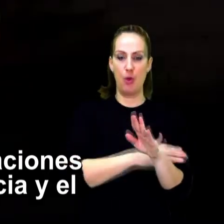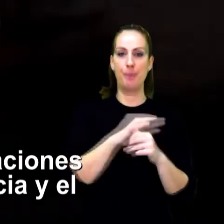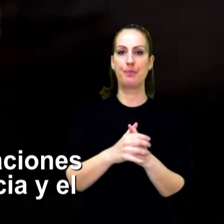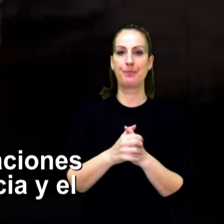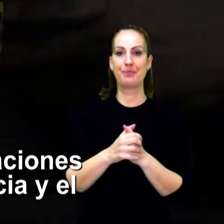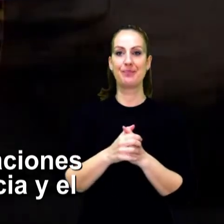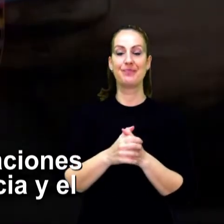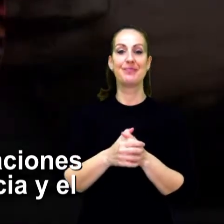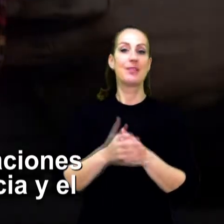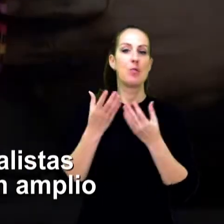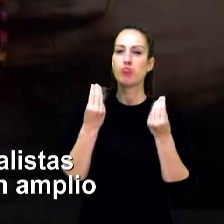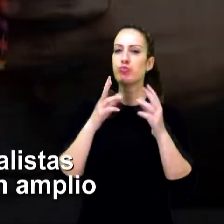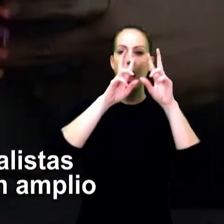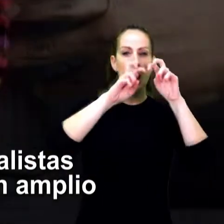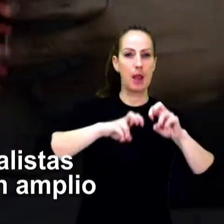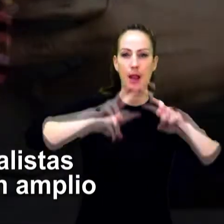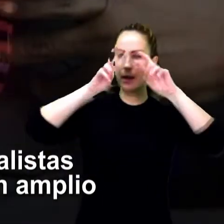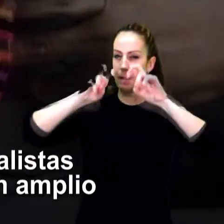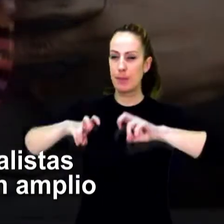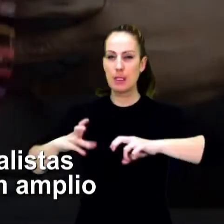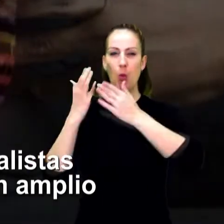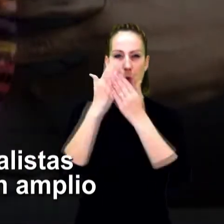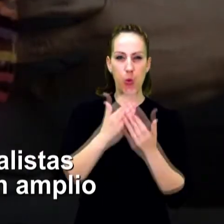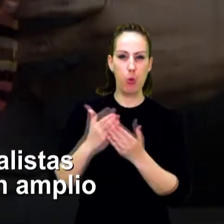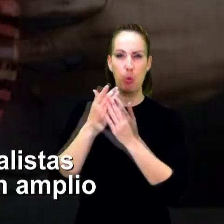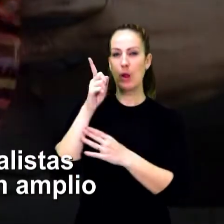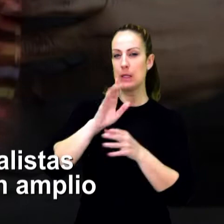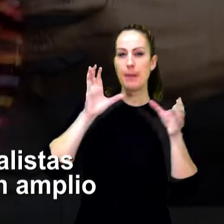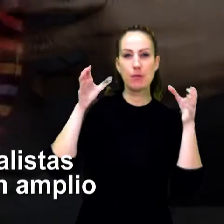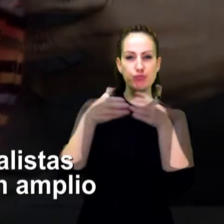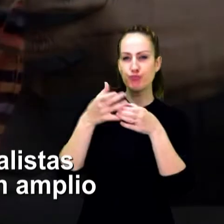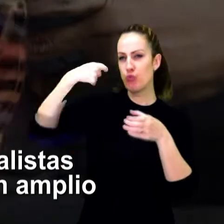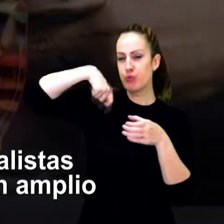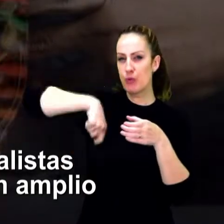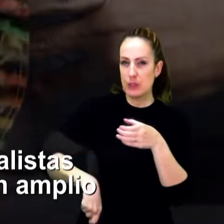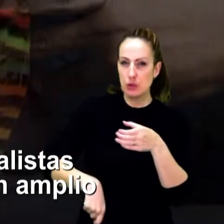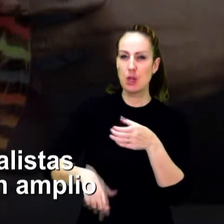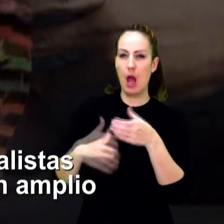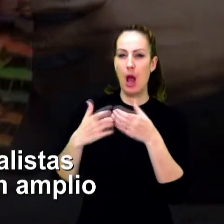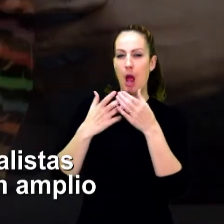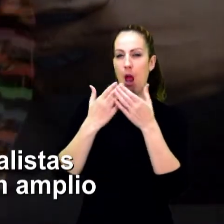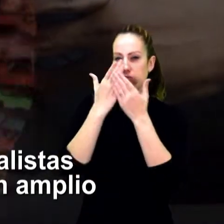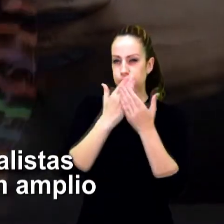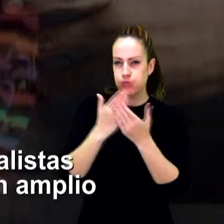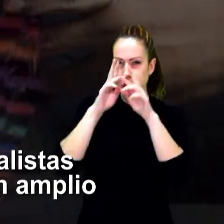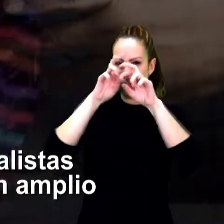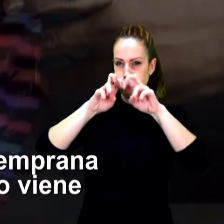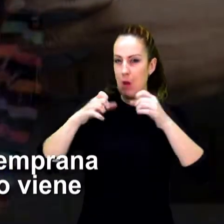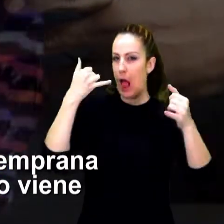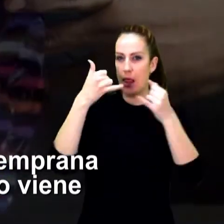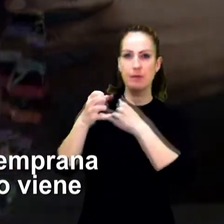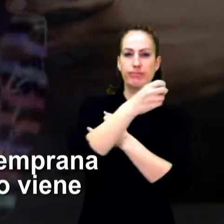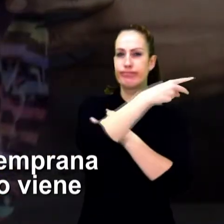científico en neurociencia y el trabajo de multitud de equipos de especialistas en la materia han conseguido establecer un